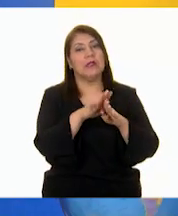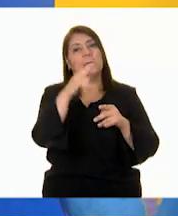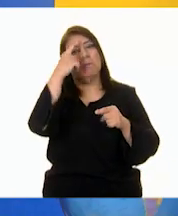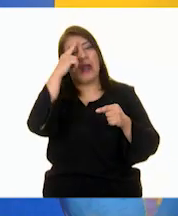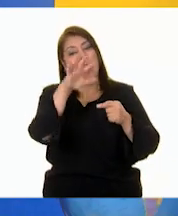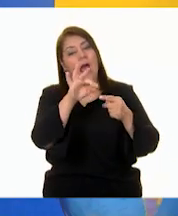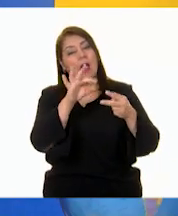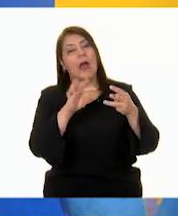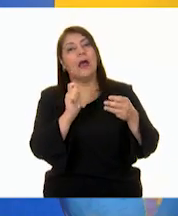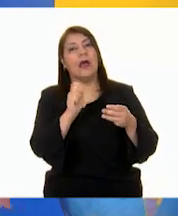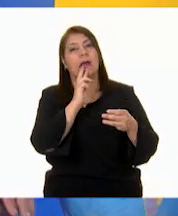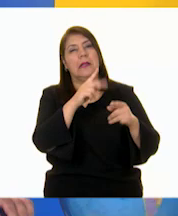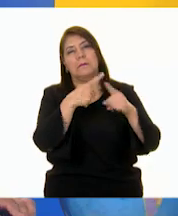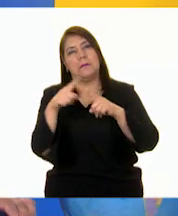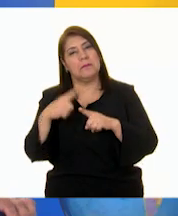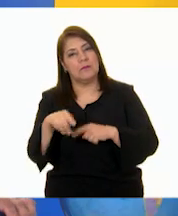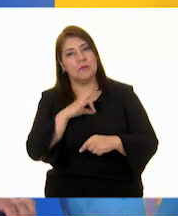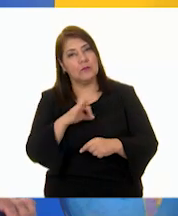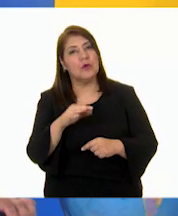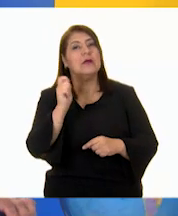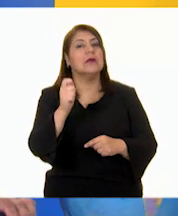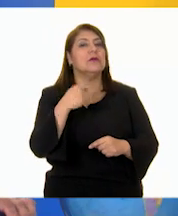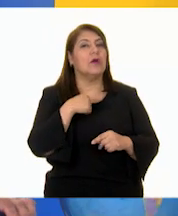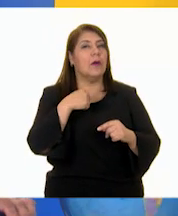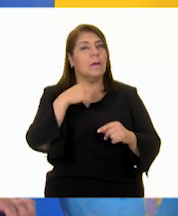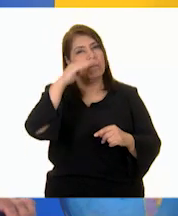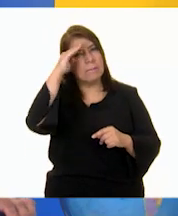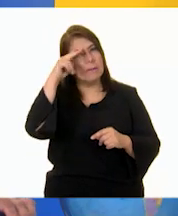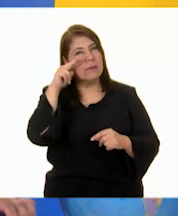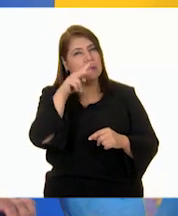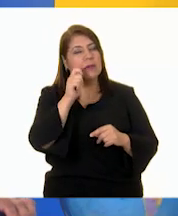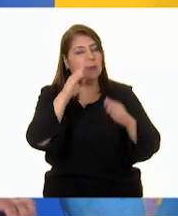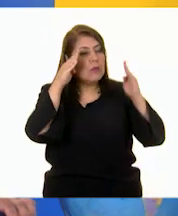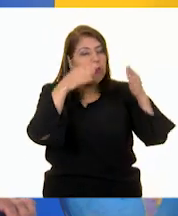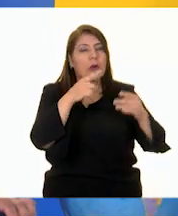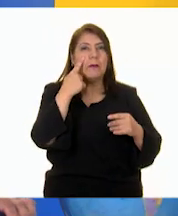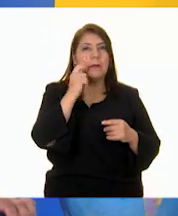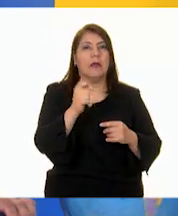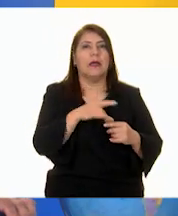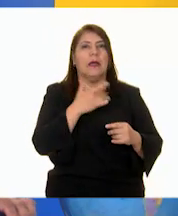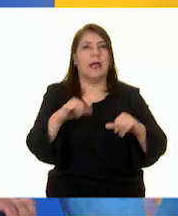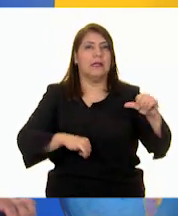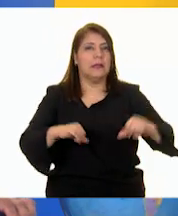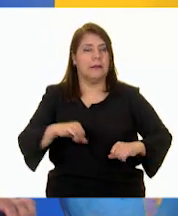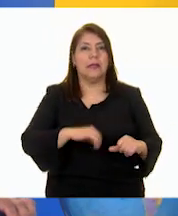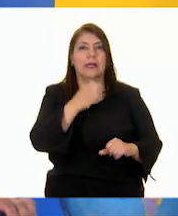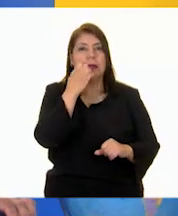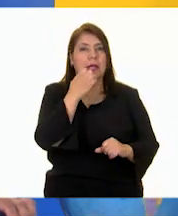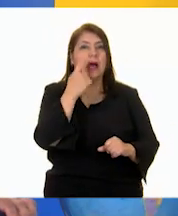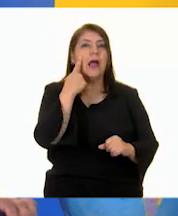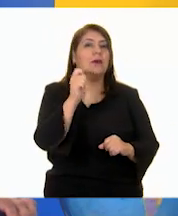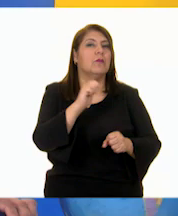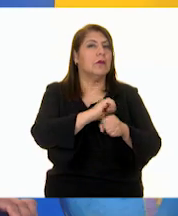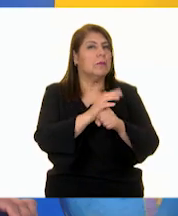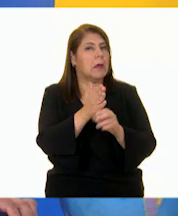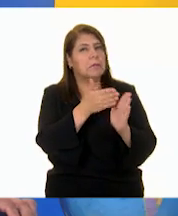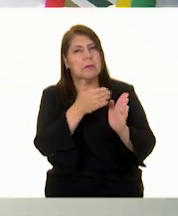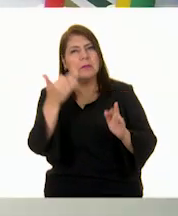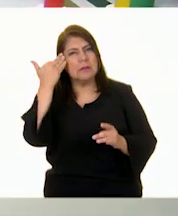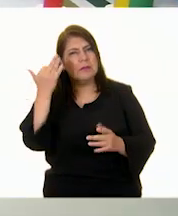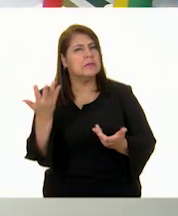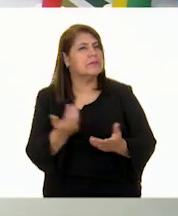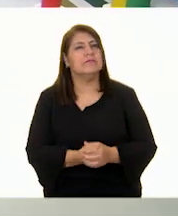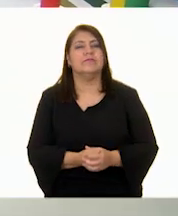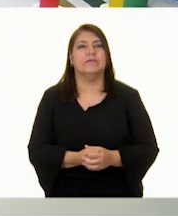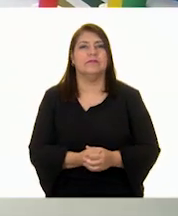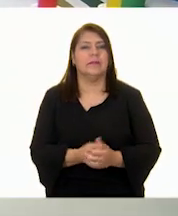caso. Veo que se centraron en las dificultades de la actividad escolar durante el confinamiento. ¿Nos pueden compartir por qué?